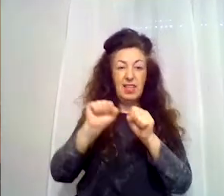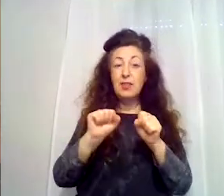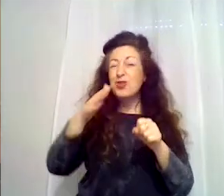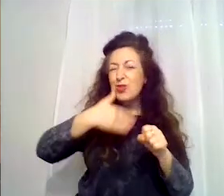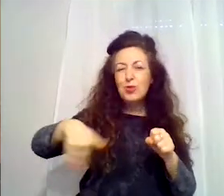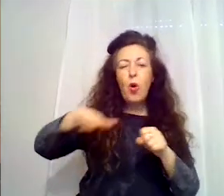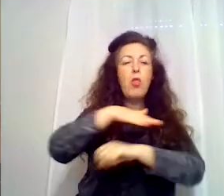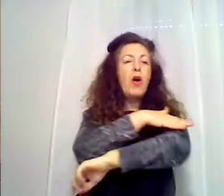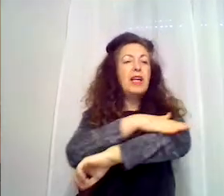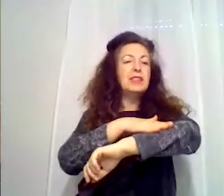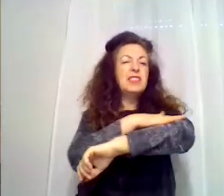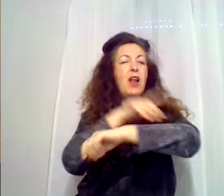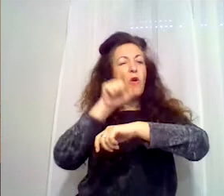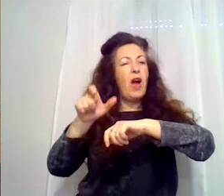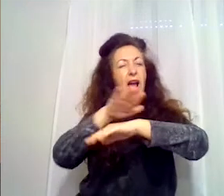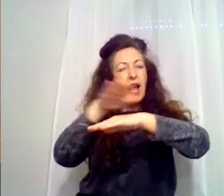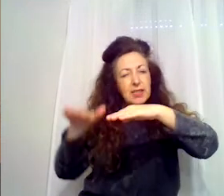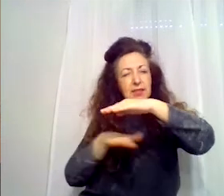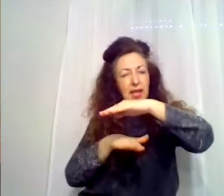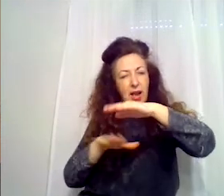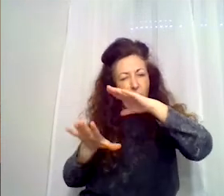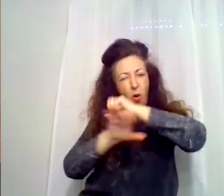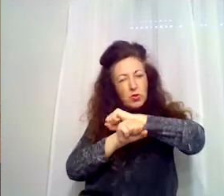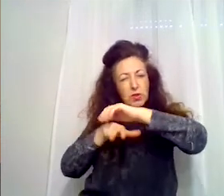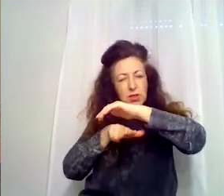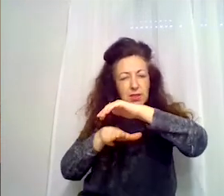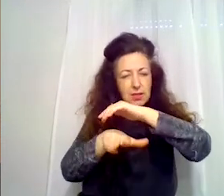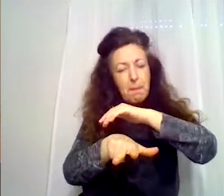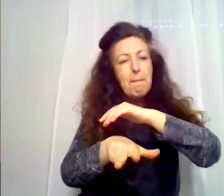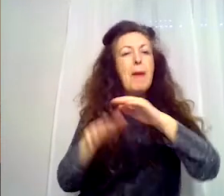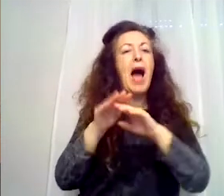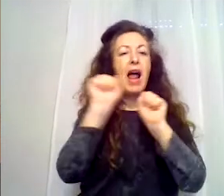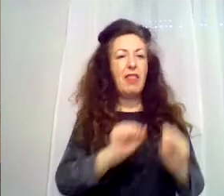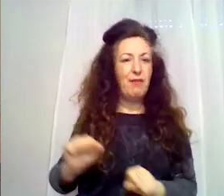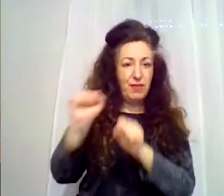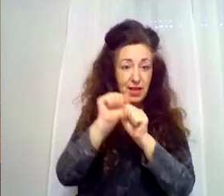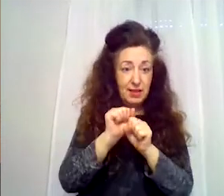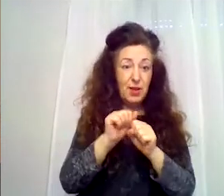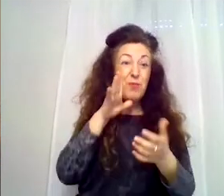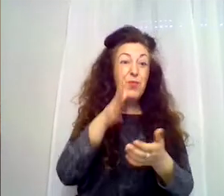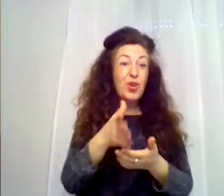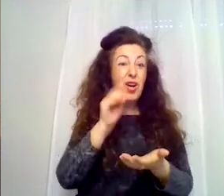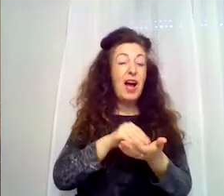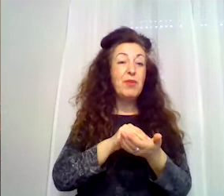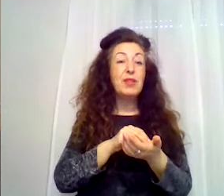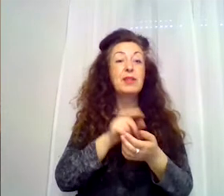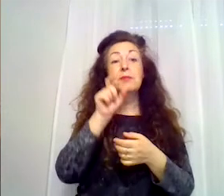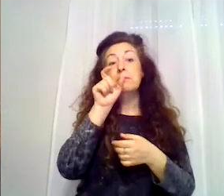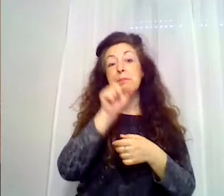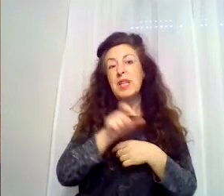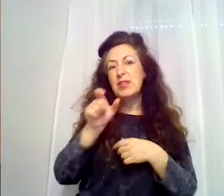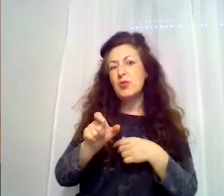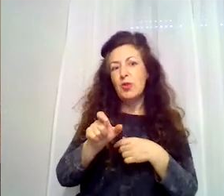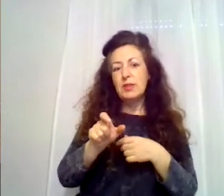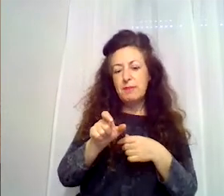recuperación de la cultura clásica, a la idea de crear un mundo nuevo que además se proyecta. No solo es el